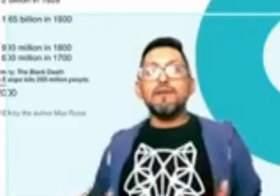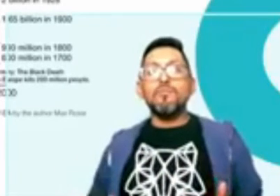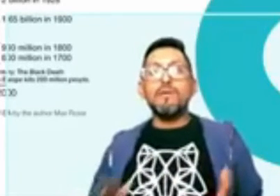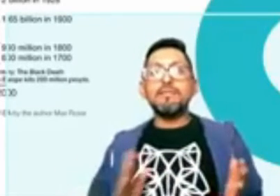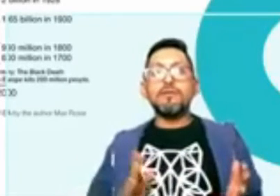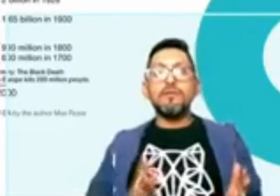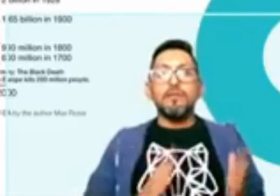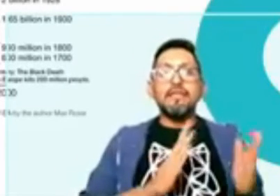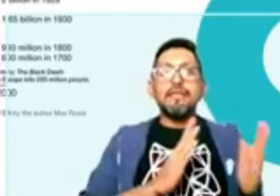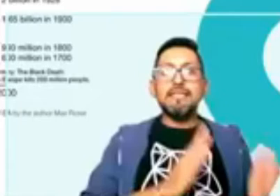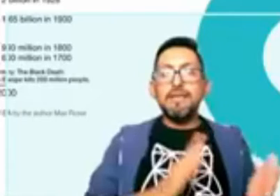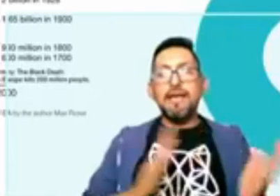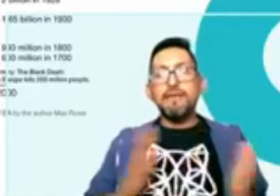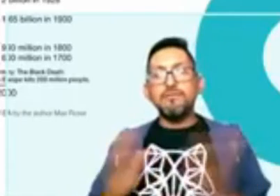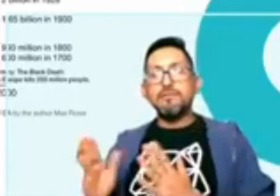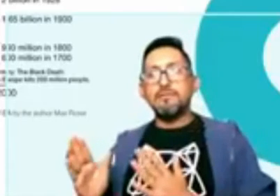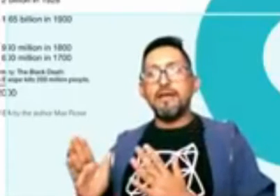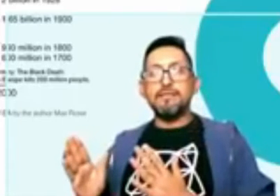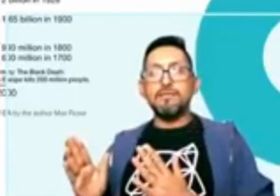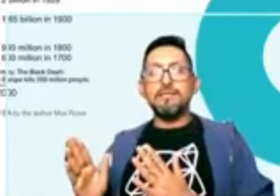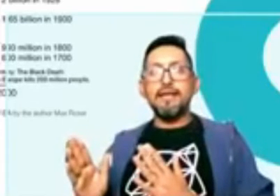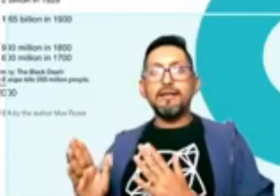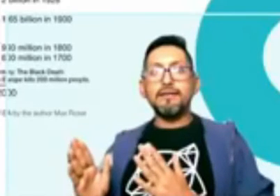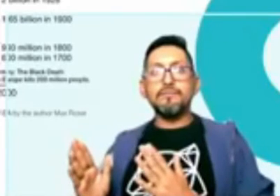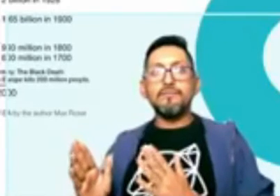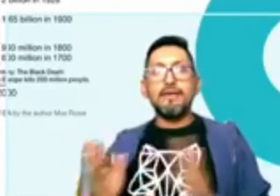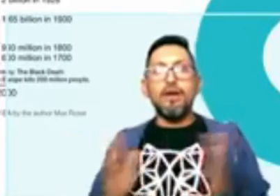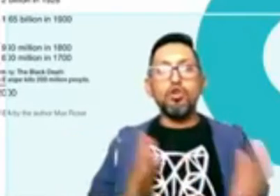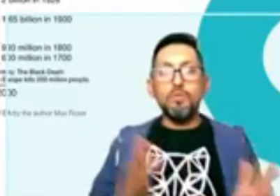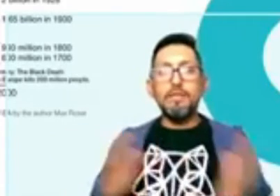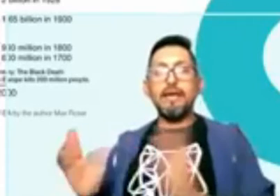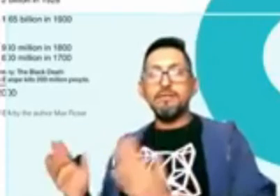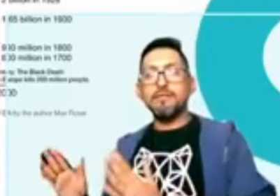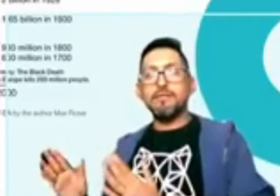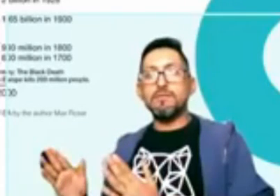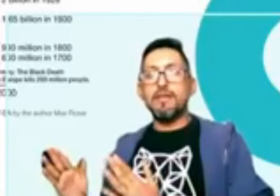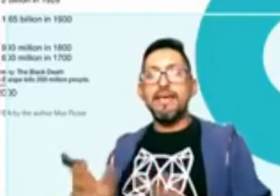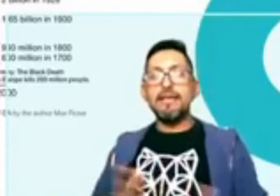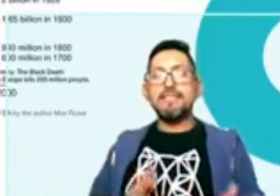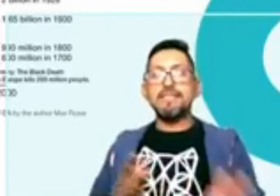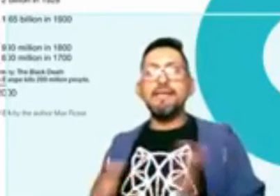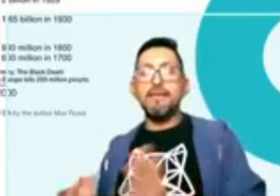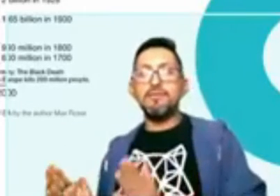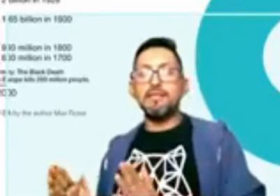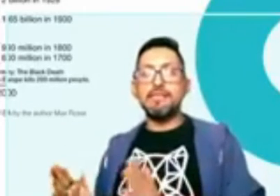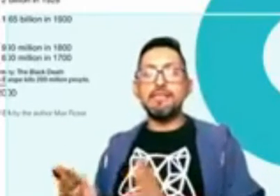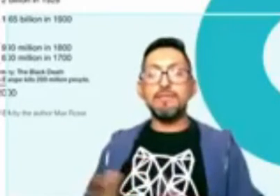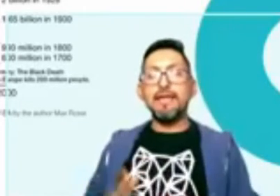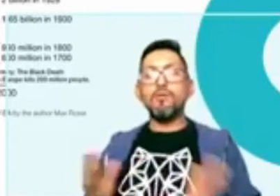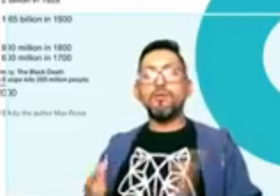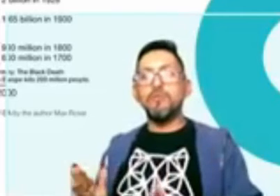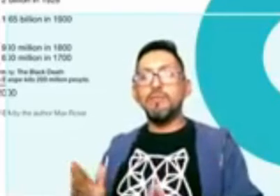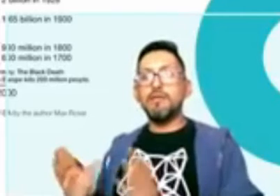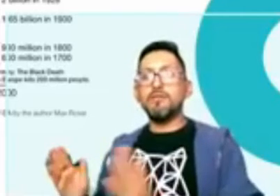derecha muestro 10.000 años antes de nuestra era, 8.000 años antes de nuestra era, 6.000 años antes de nuestra